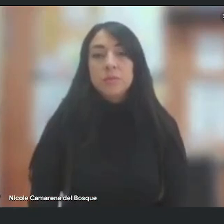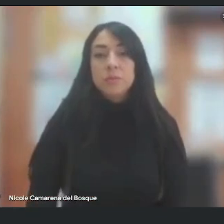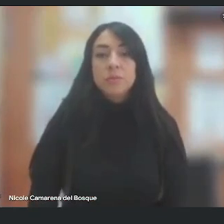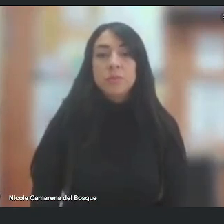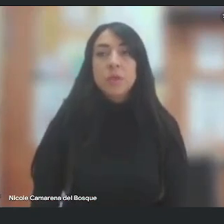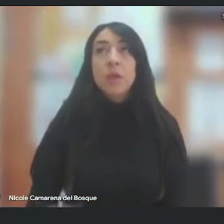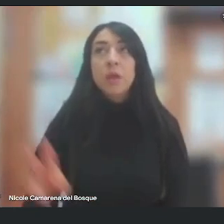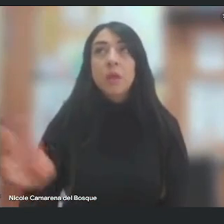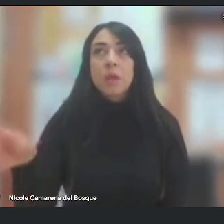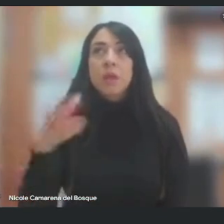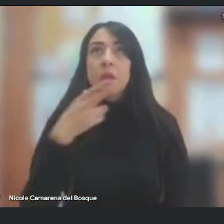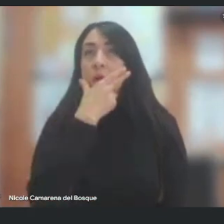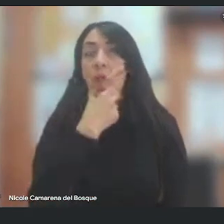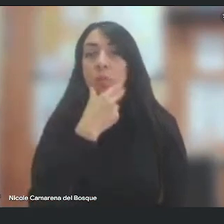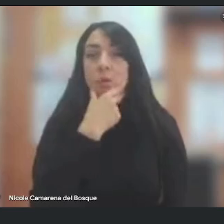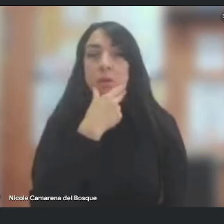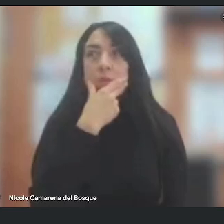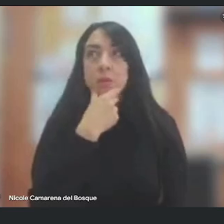ya no tendría que ser